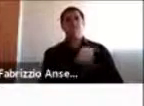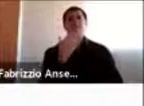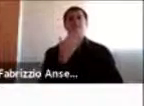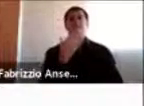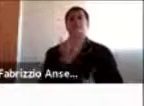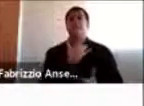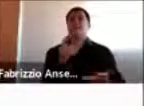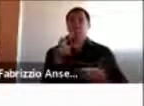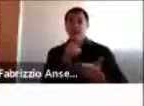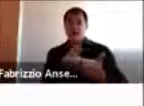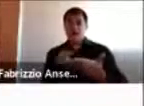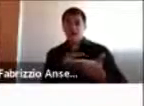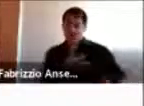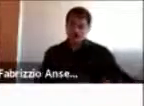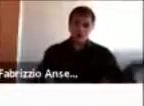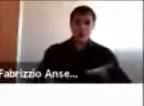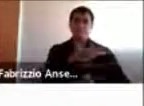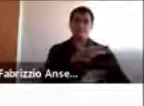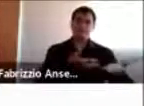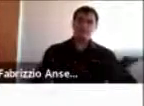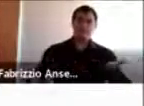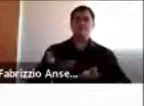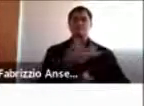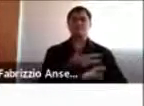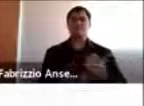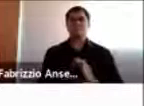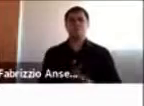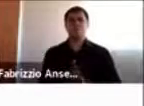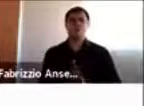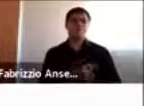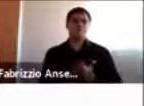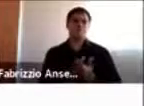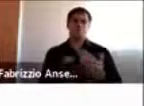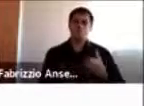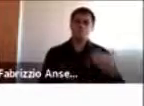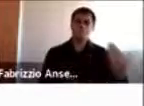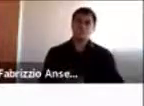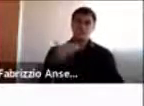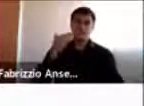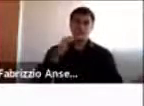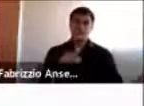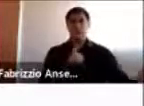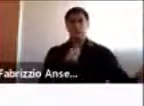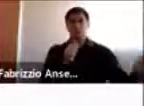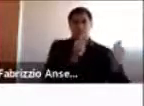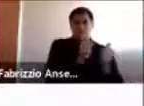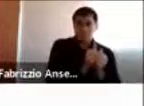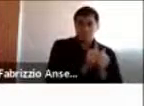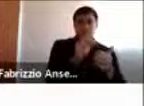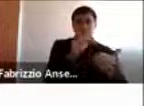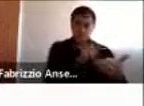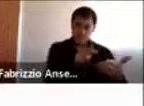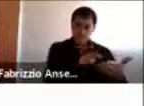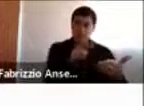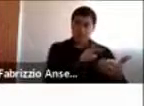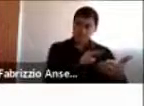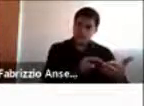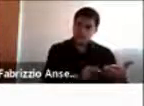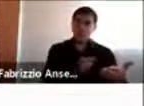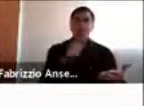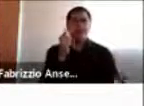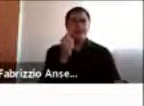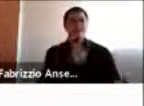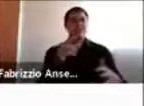posibilidad entonces de estar compartiendo con el niño este momento lector, bueno, se ha encontrado que entonces estas